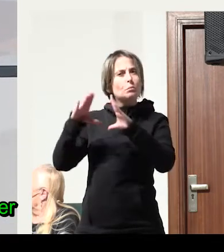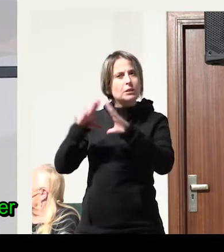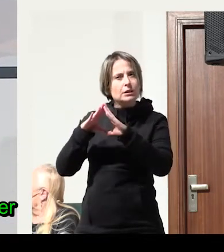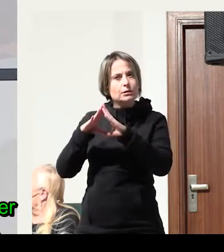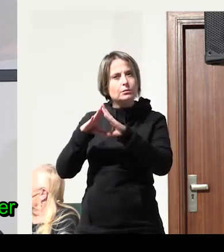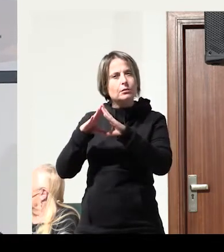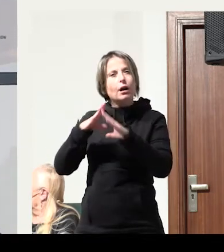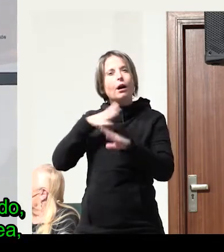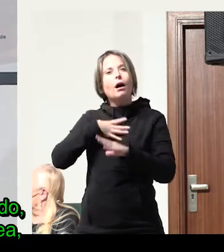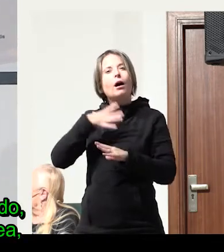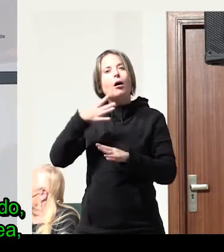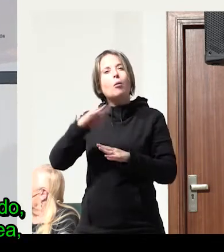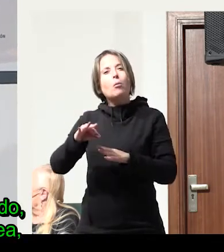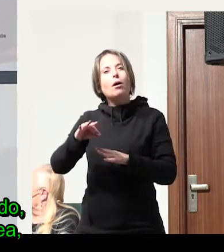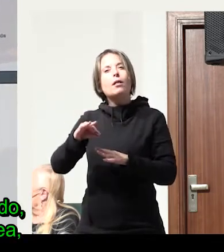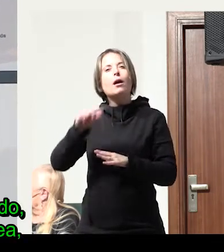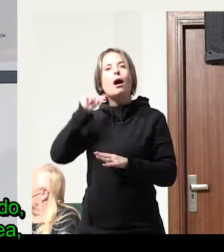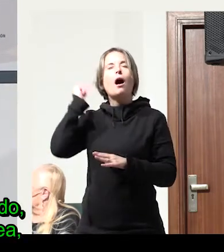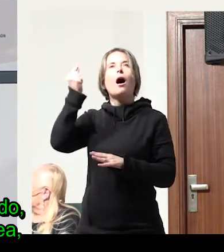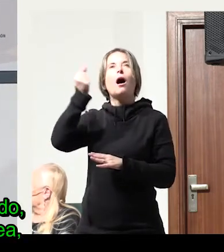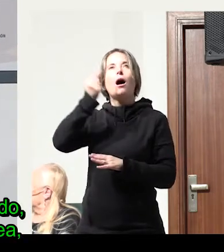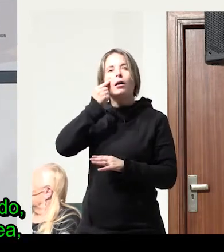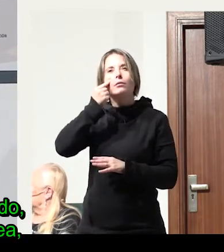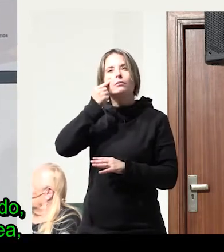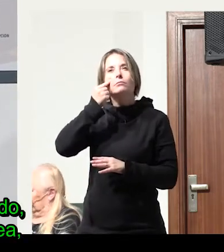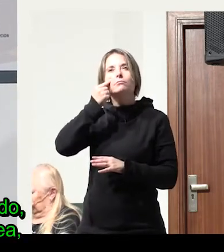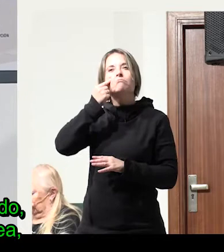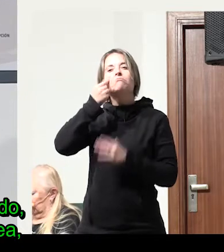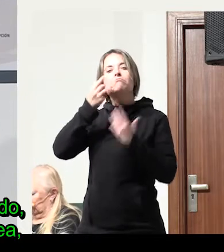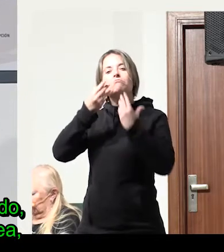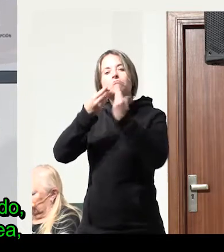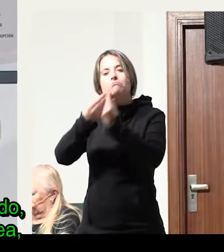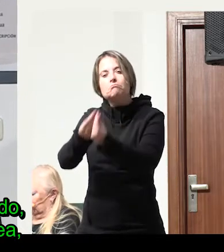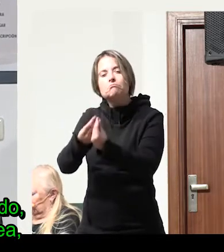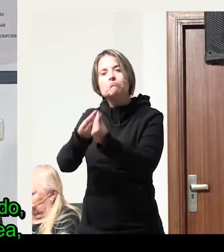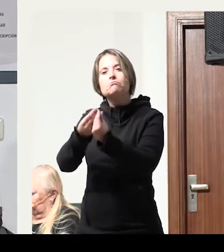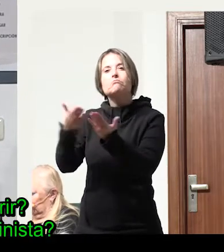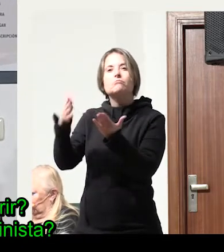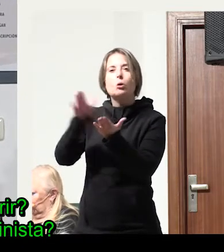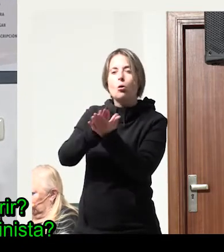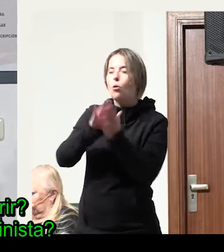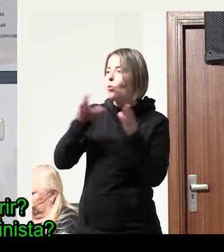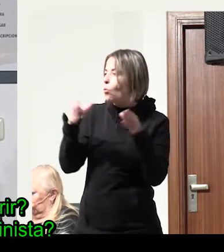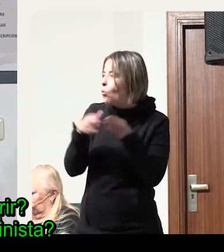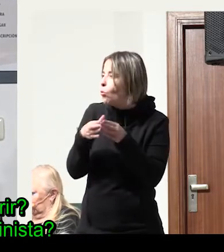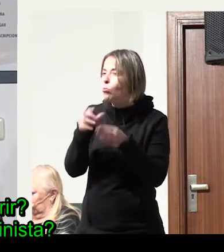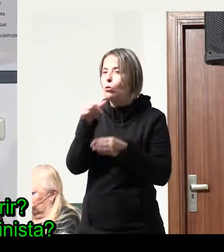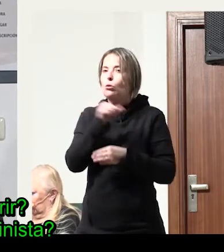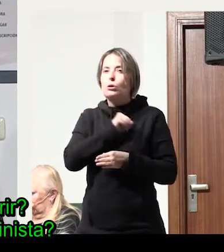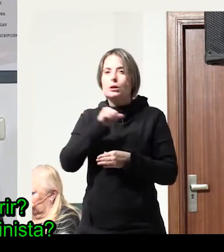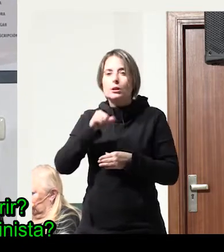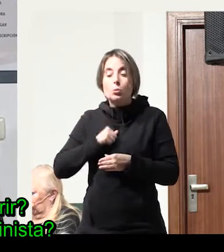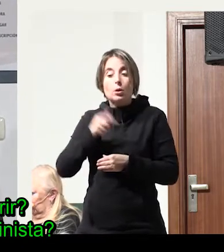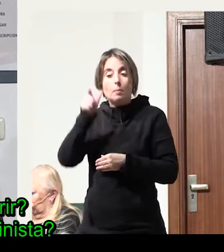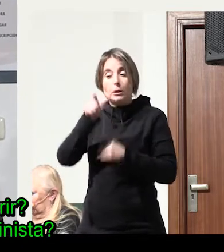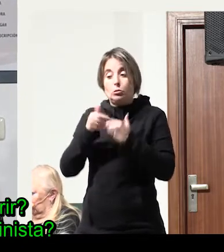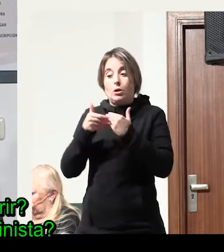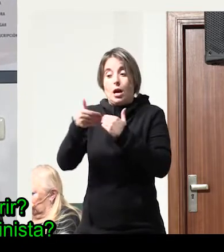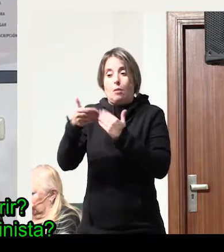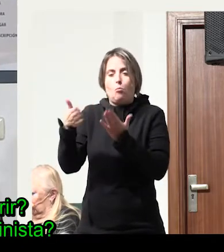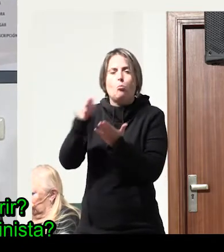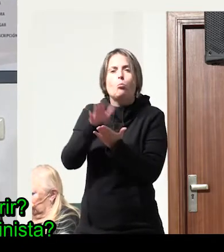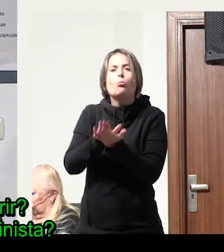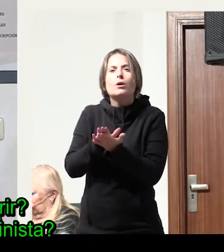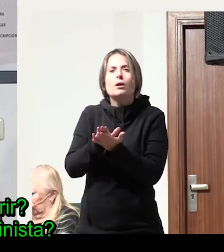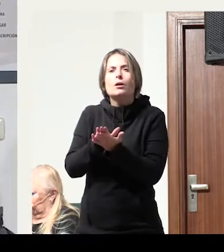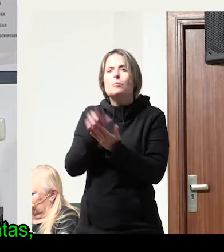algunas habilidades a la hora de estar acompañando en grupo, individual o como sea, a una persona que se va a morir? ¿Qué es morir para ti